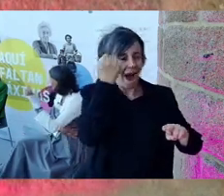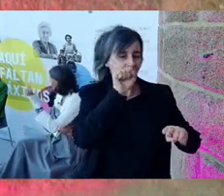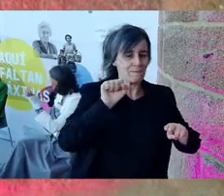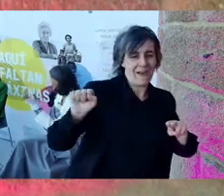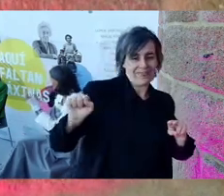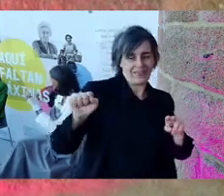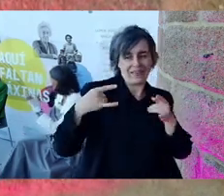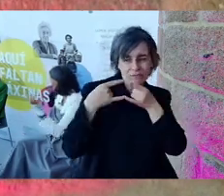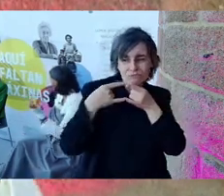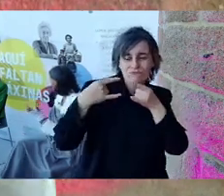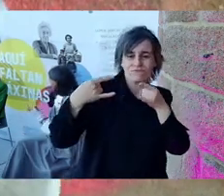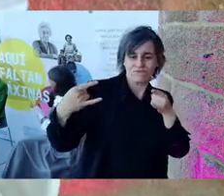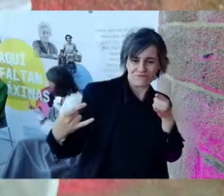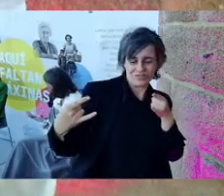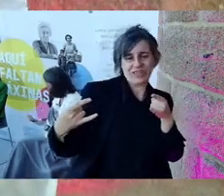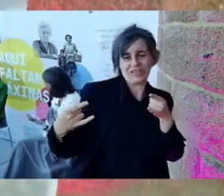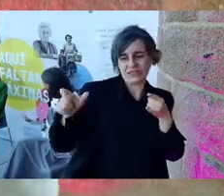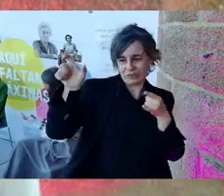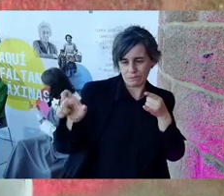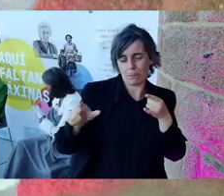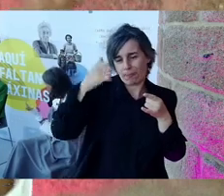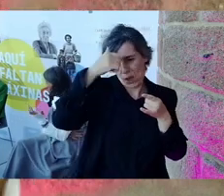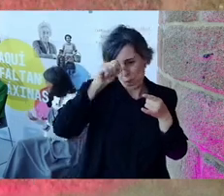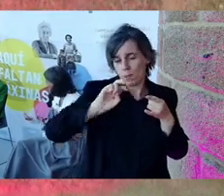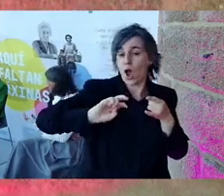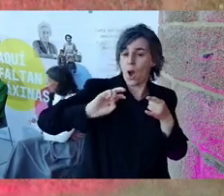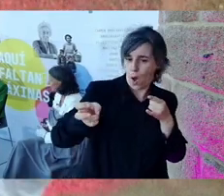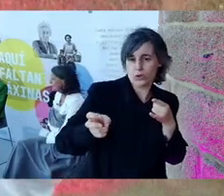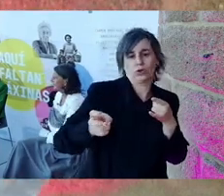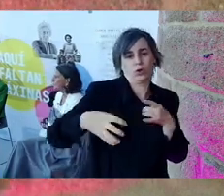parece ser, muy enamorada, y que es uno de los grandes del reino, es uno